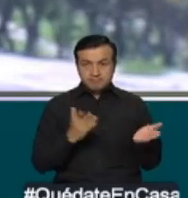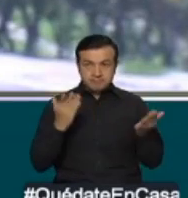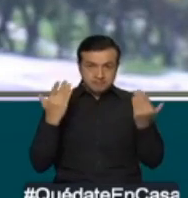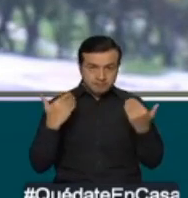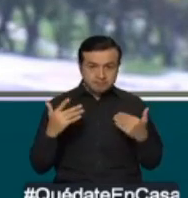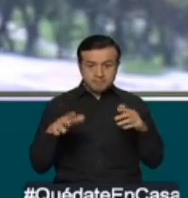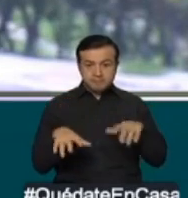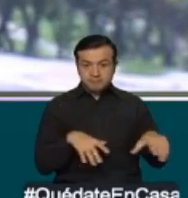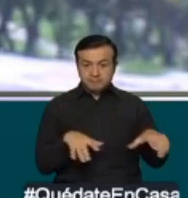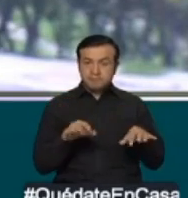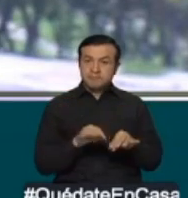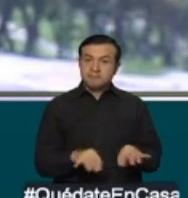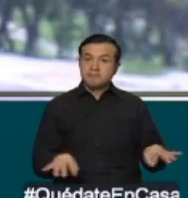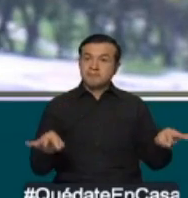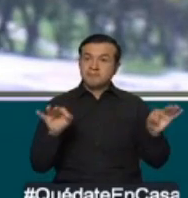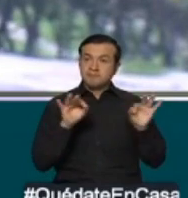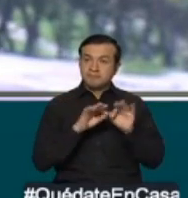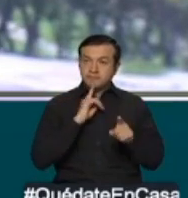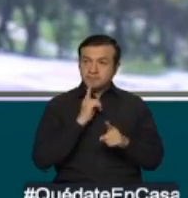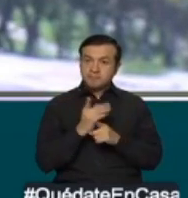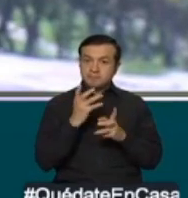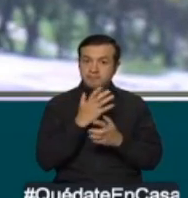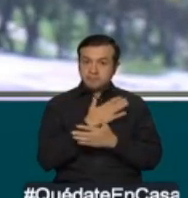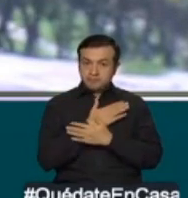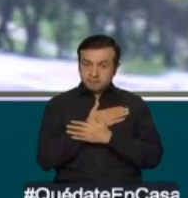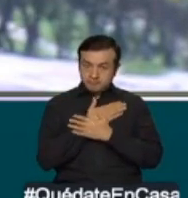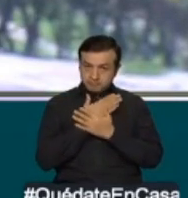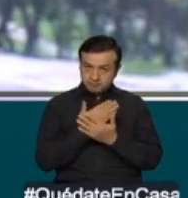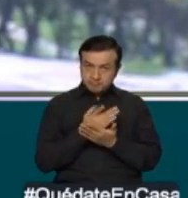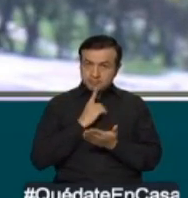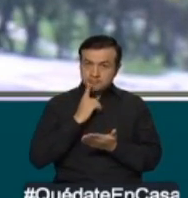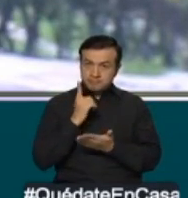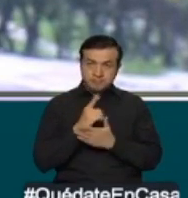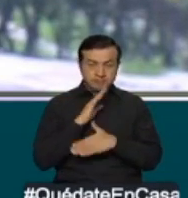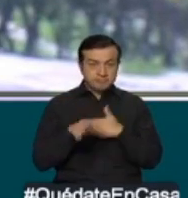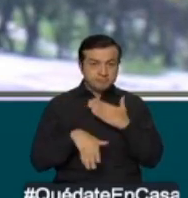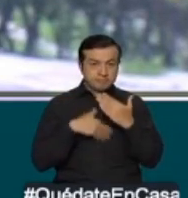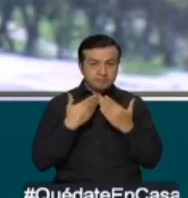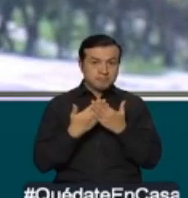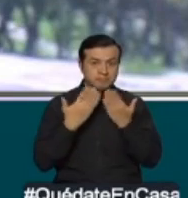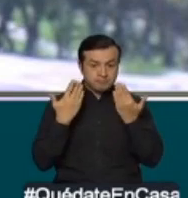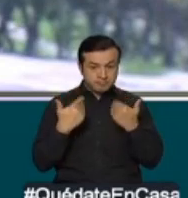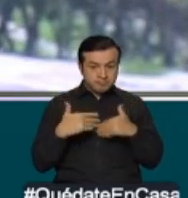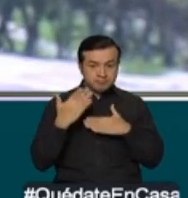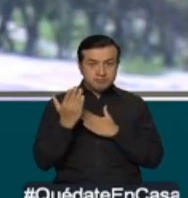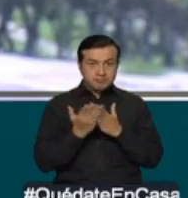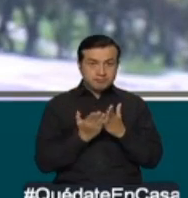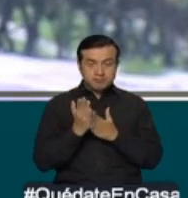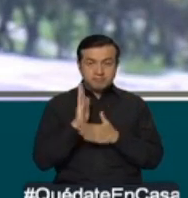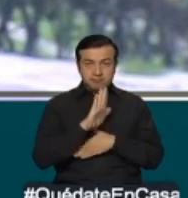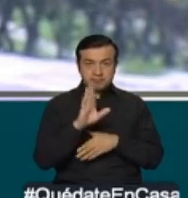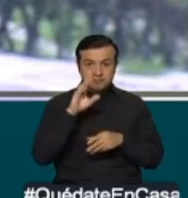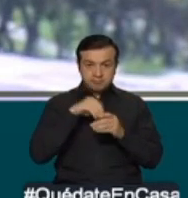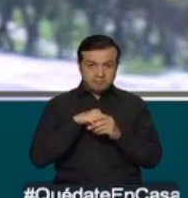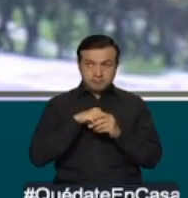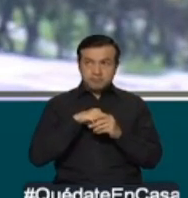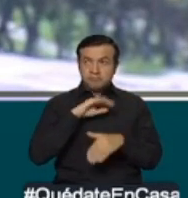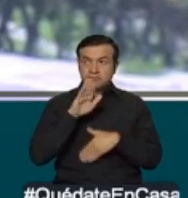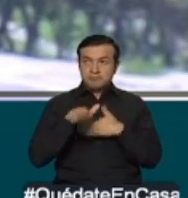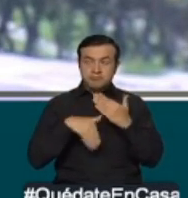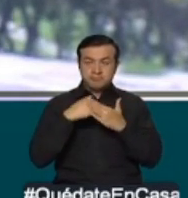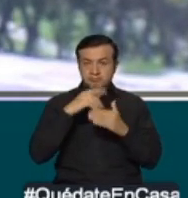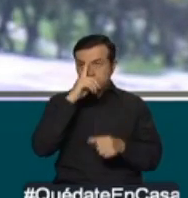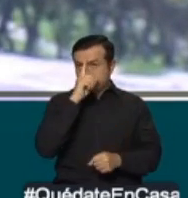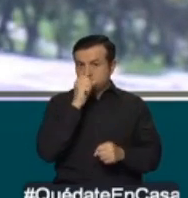una actividad importante yo quiero felicitar el trabajo que están haciendo todas las operadoras de servicio a domicilio todos los delivery que están